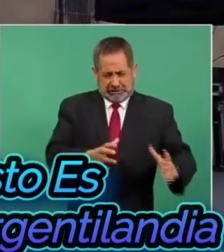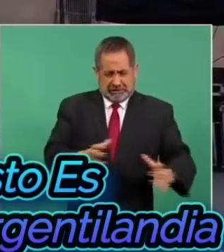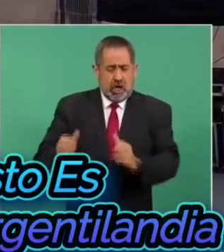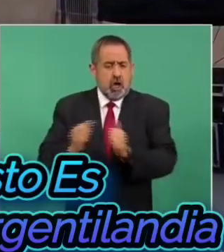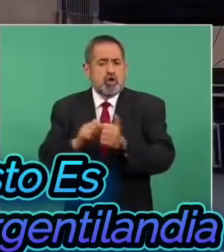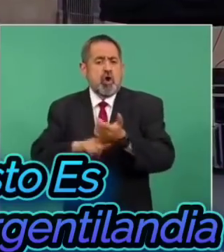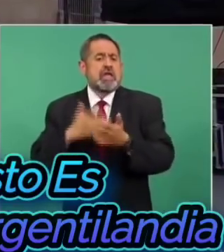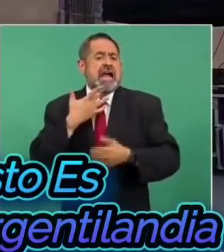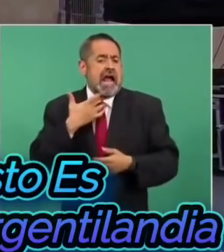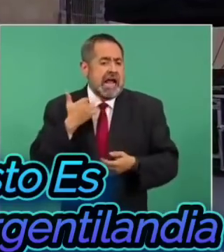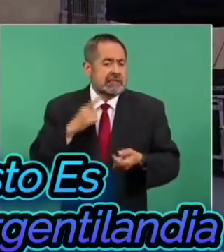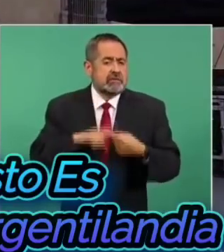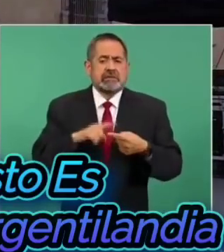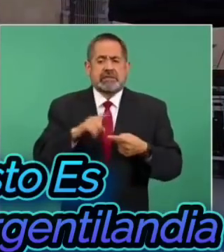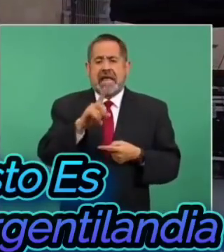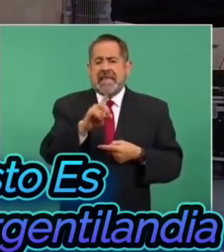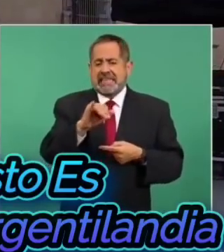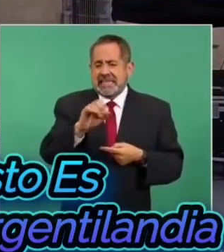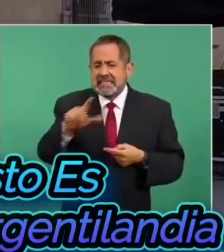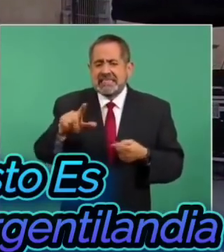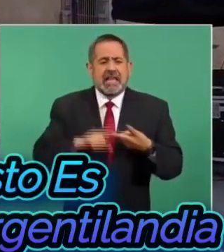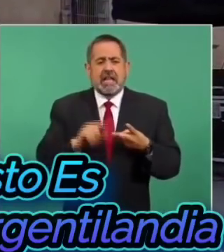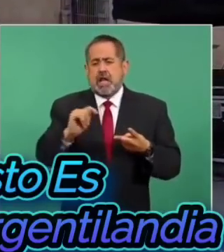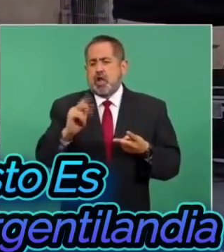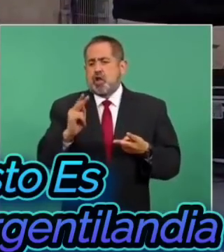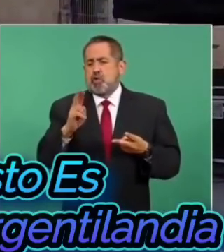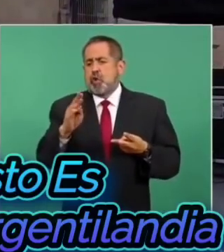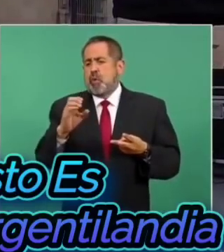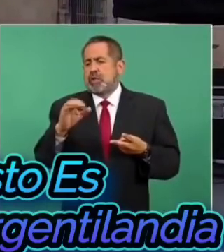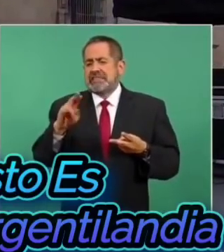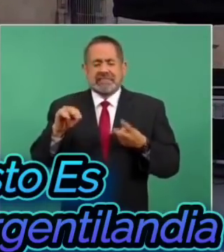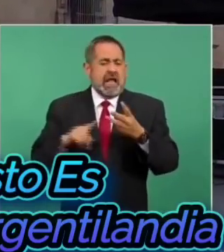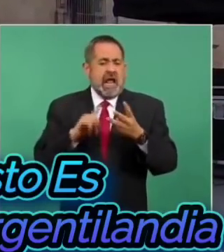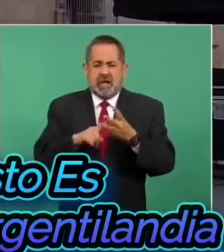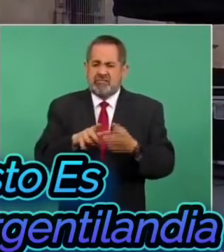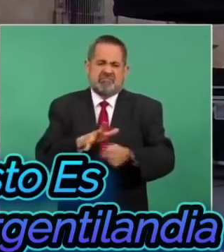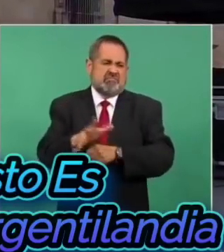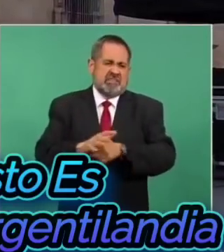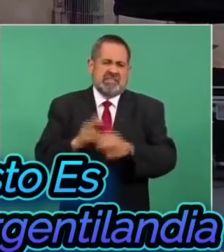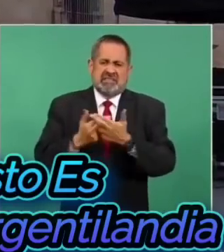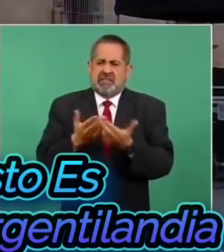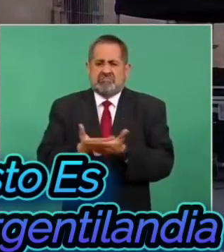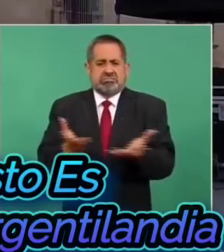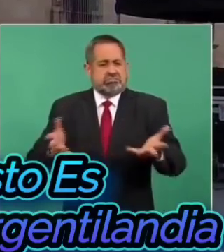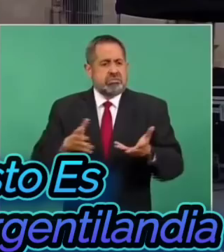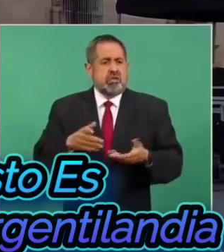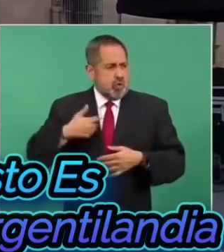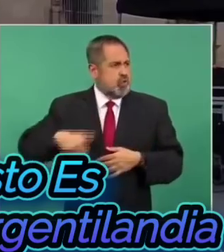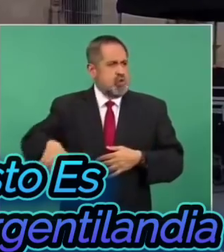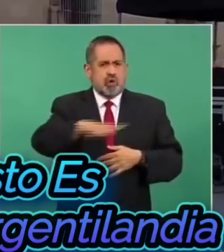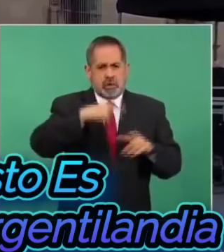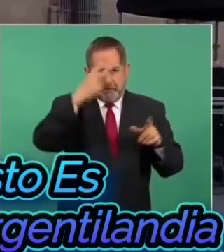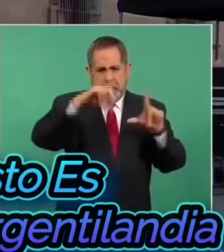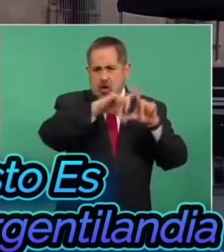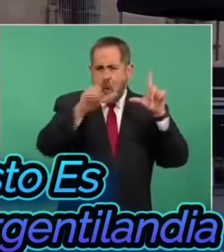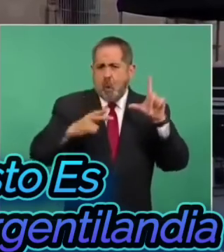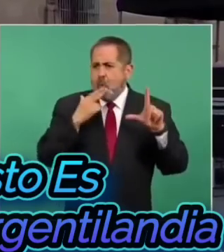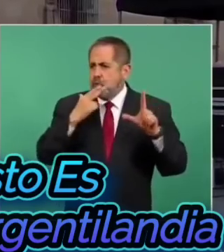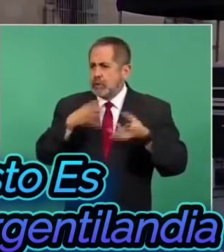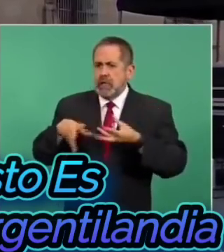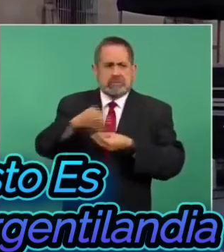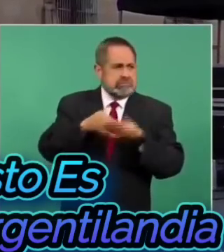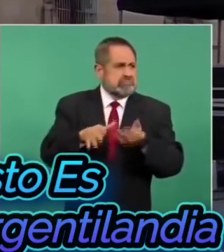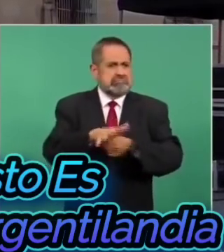materia de energía para gritar ¡Viva México! ¿Quién dijo esto? Obviamente el presidente López Obrador en